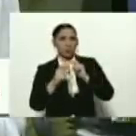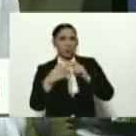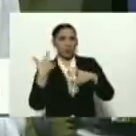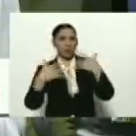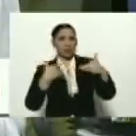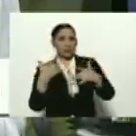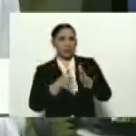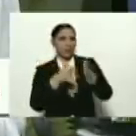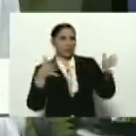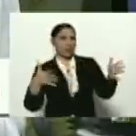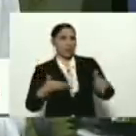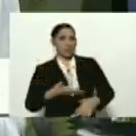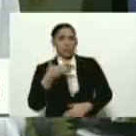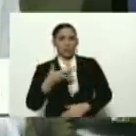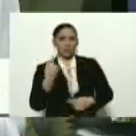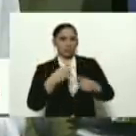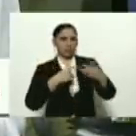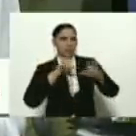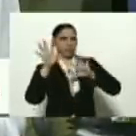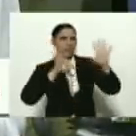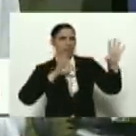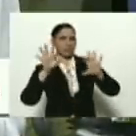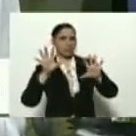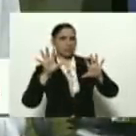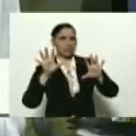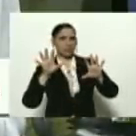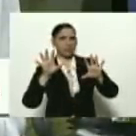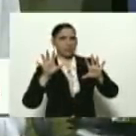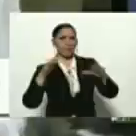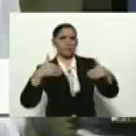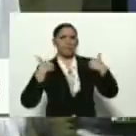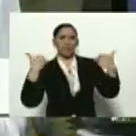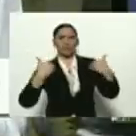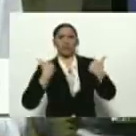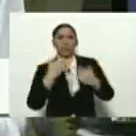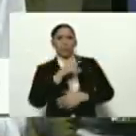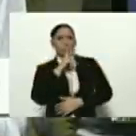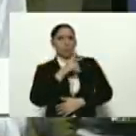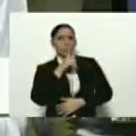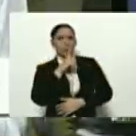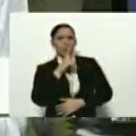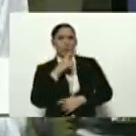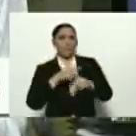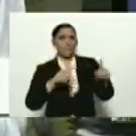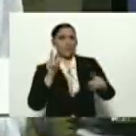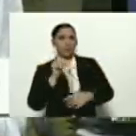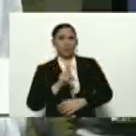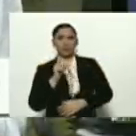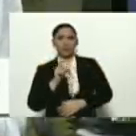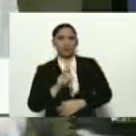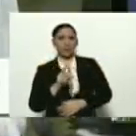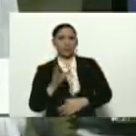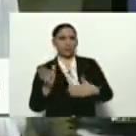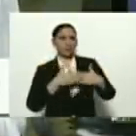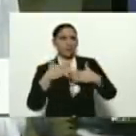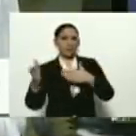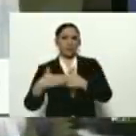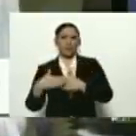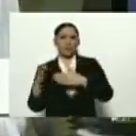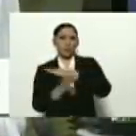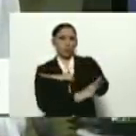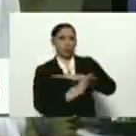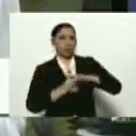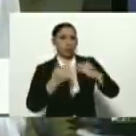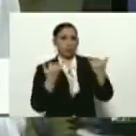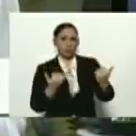gran importancia para varias naciones del área, se ha afectado notablemente por el necesario cierre de fronteras. El